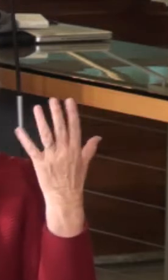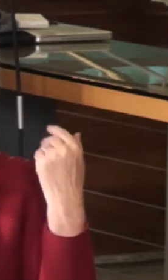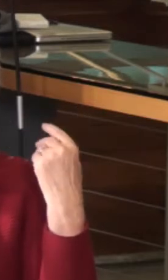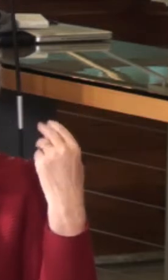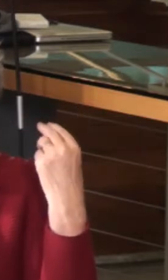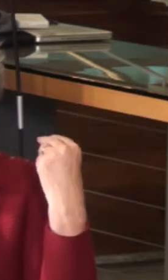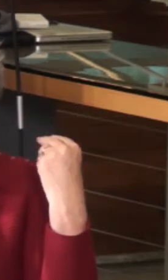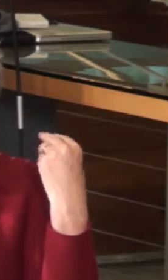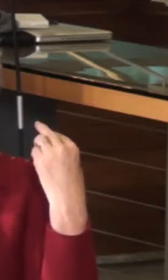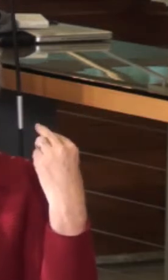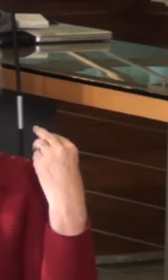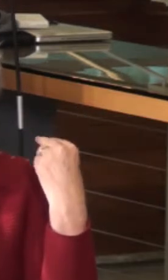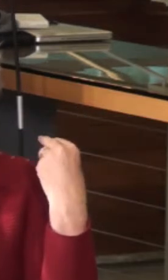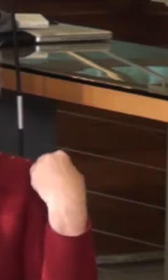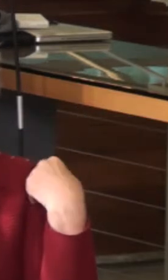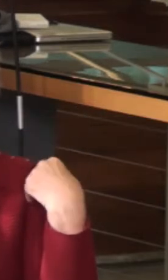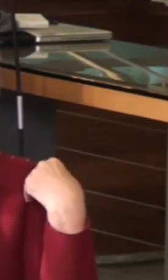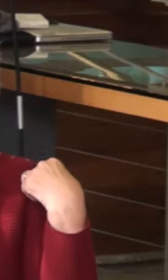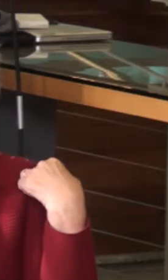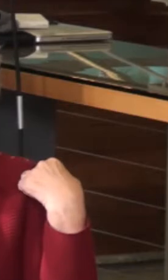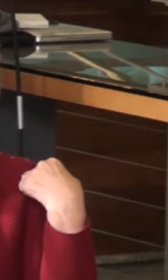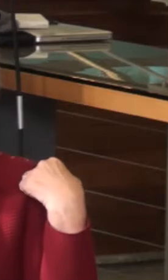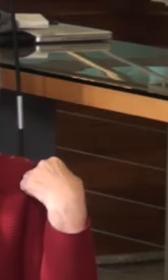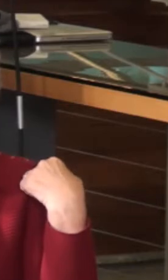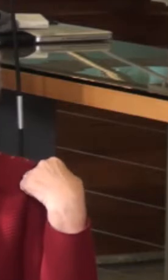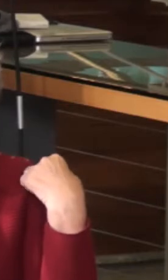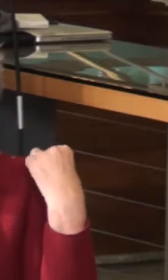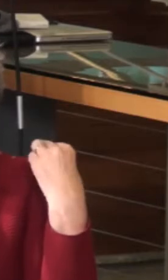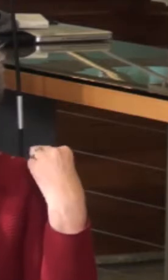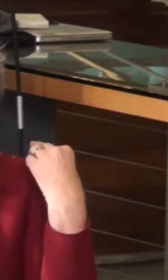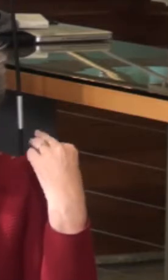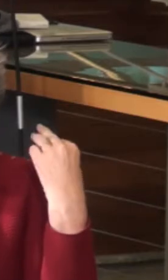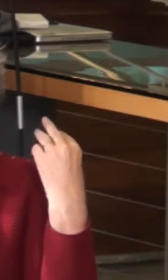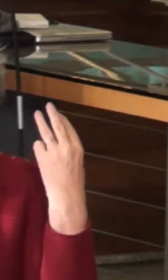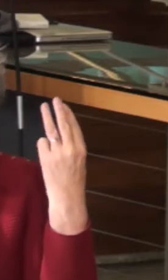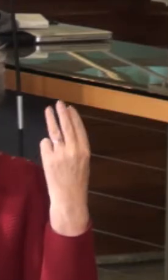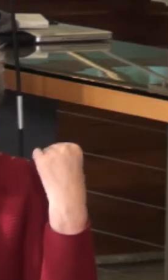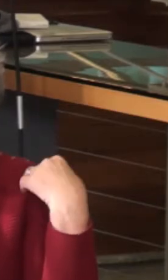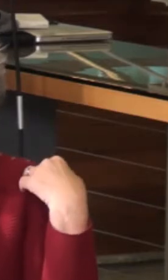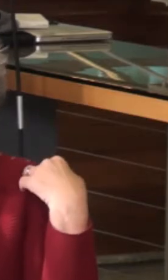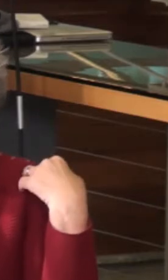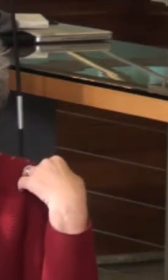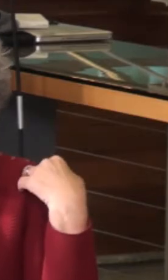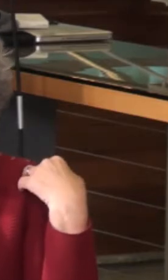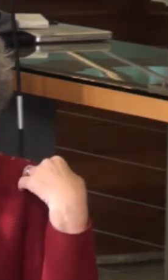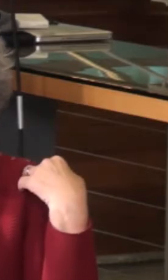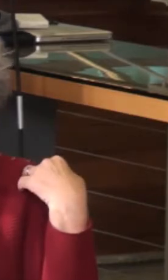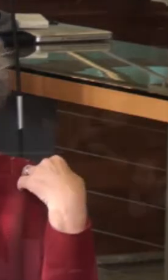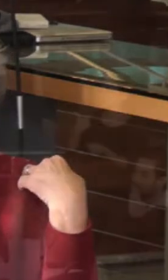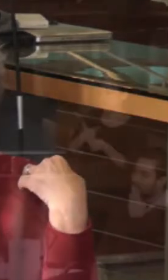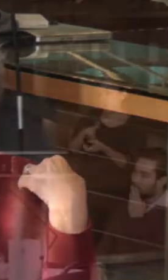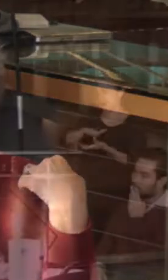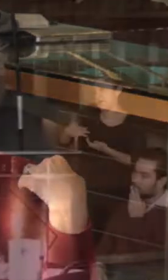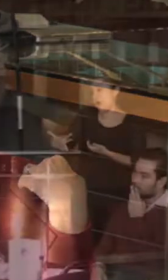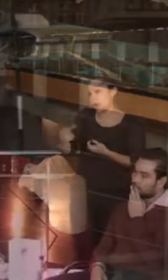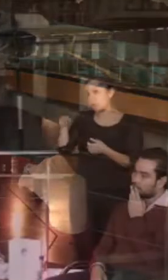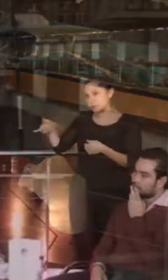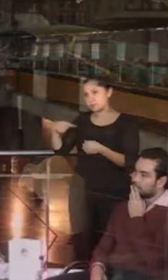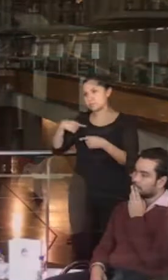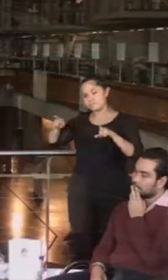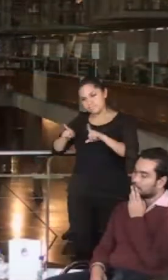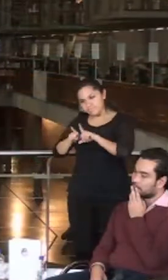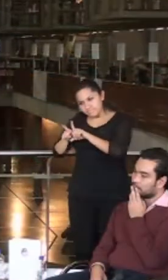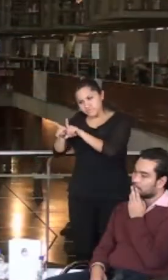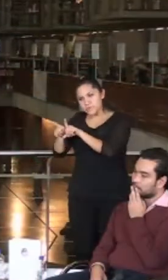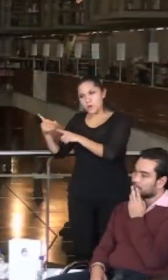ayudar ahora nos ha enseñado todo eso nos lo hemos ido aprendiendo juntos las técnicas